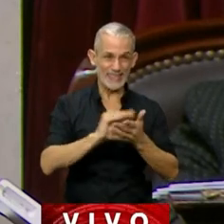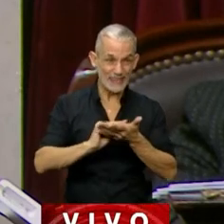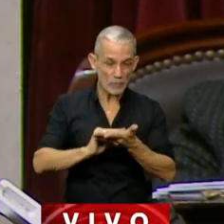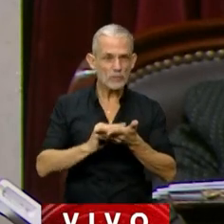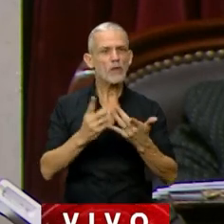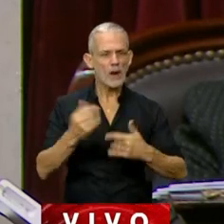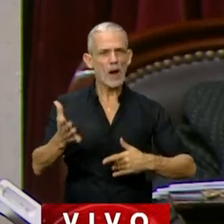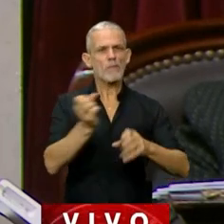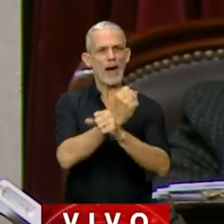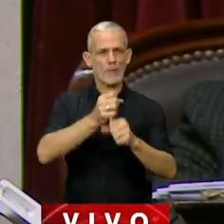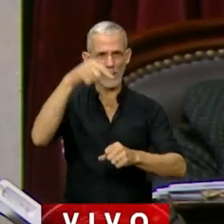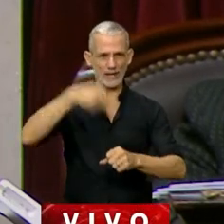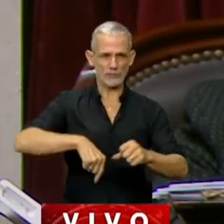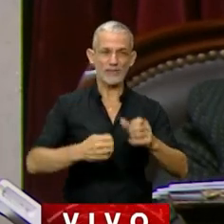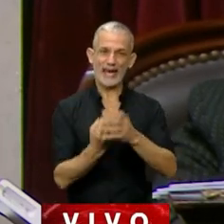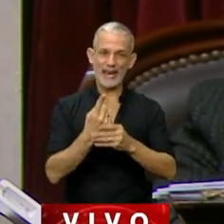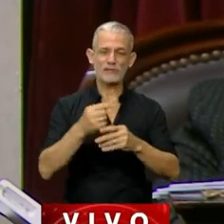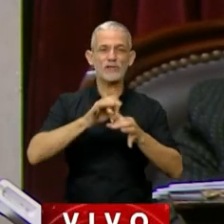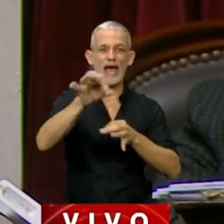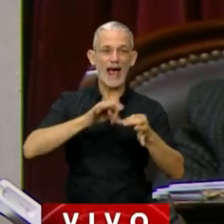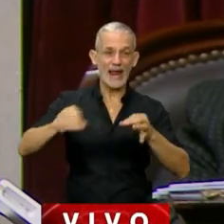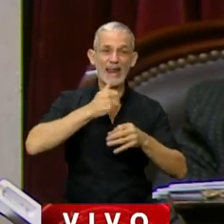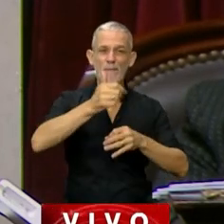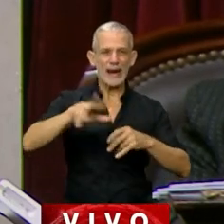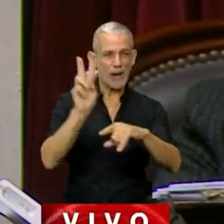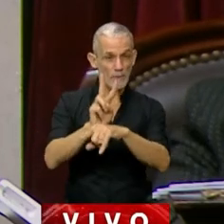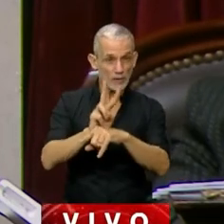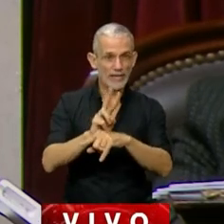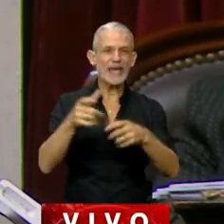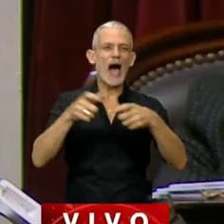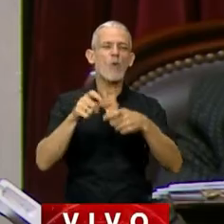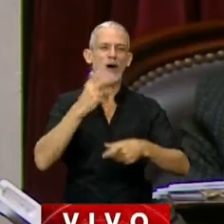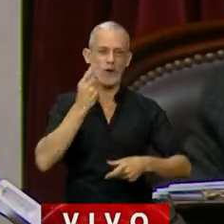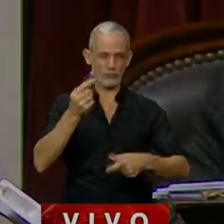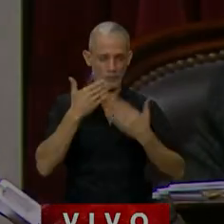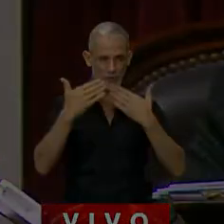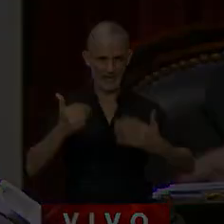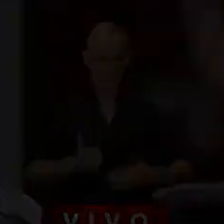pares para la aprobación de la creación del área marina protegida Agujero Azul. Gracias, señor presidente.